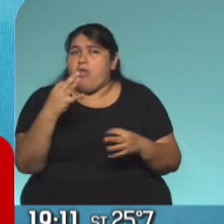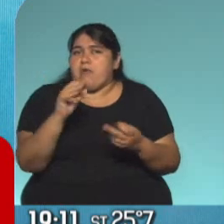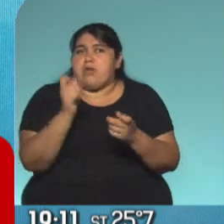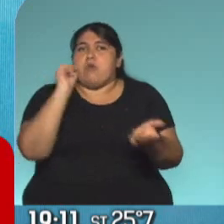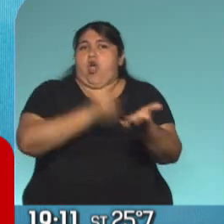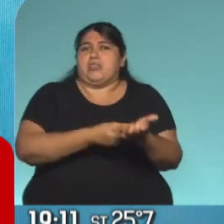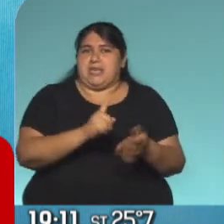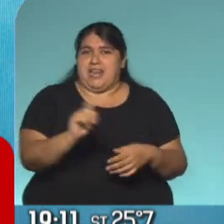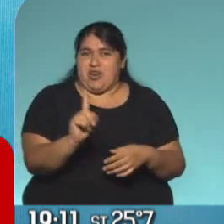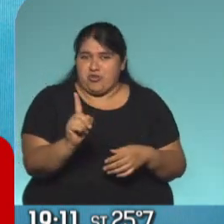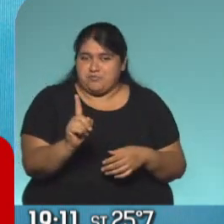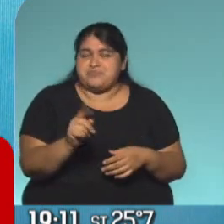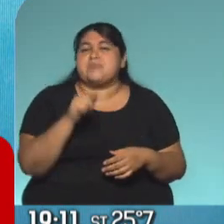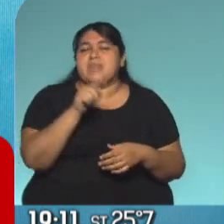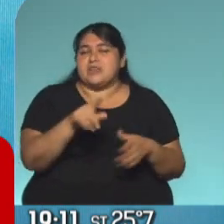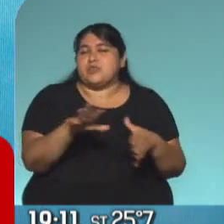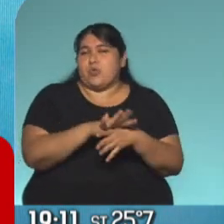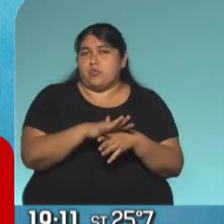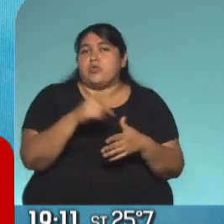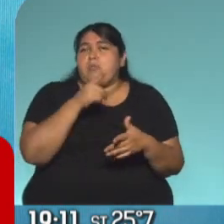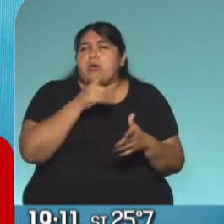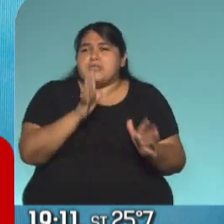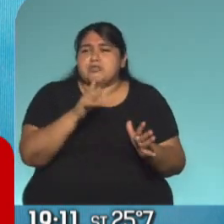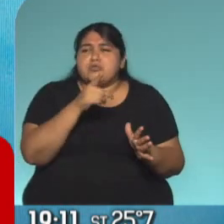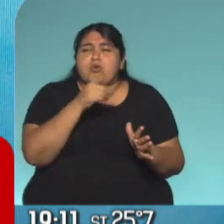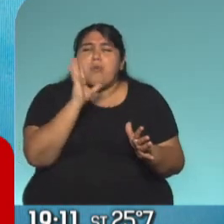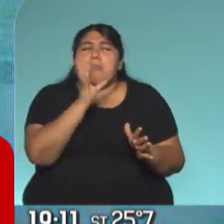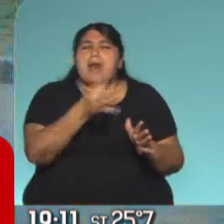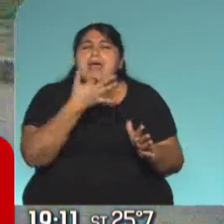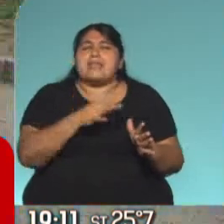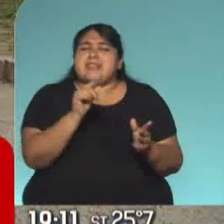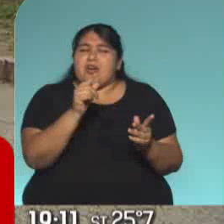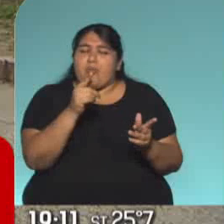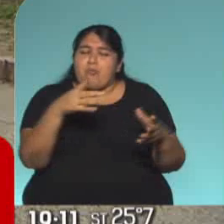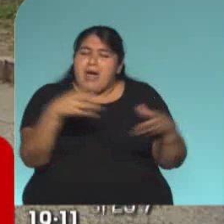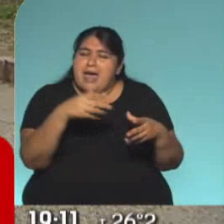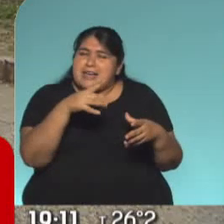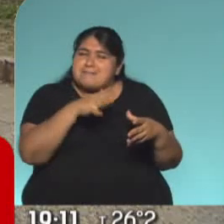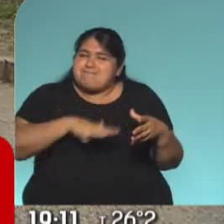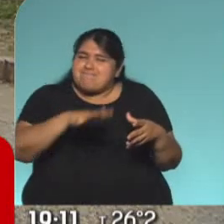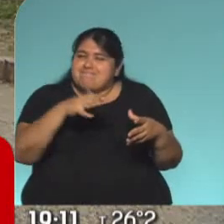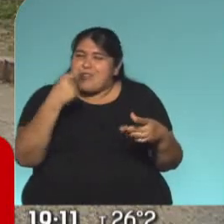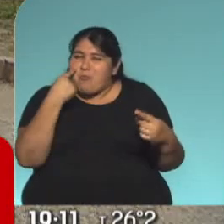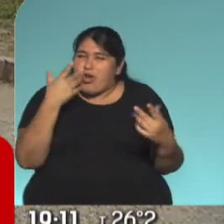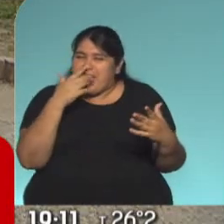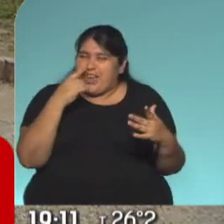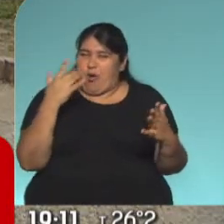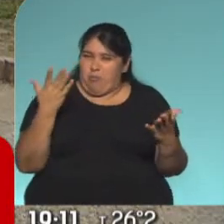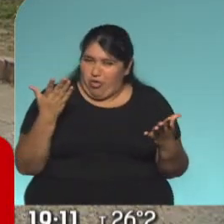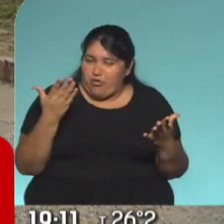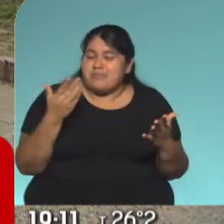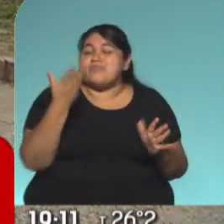condenar, ¿verdad? Exactamente. Por eso me parecía que la palabra para identificarlo era incómodo. Una figura que, bien vos decías, Ari, es muy difícil